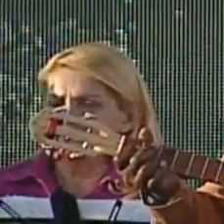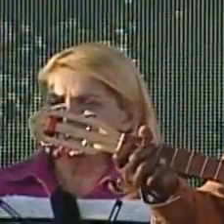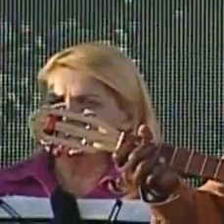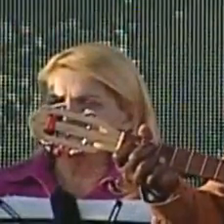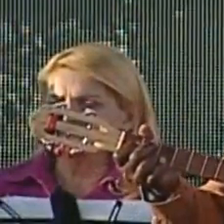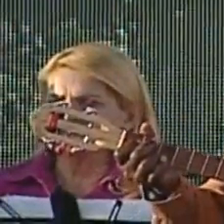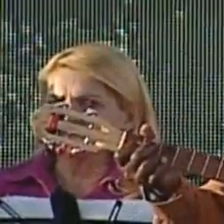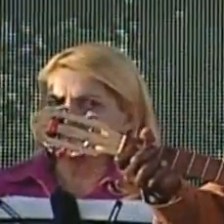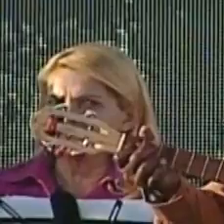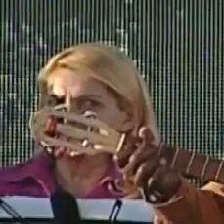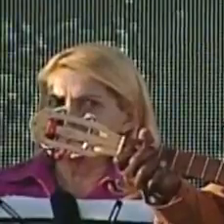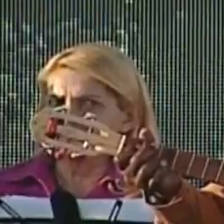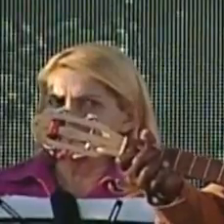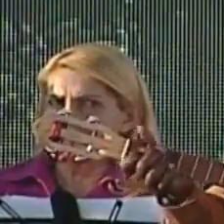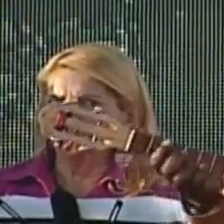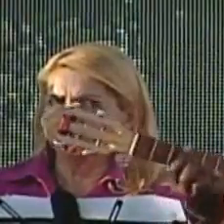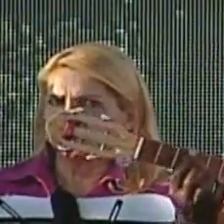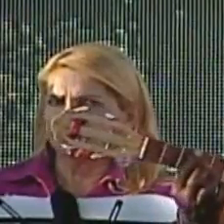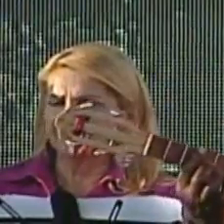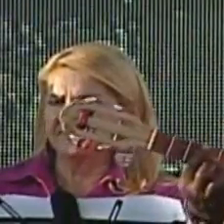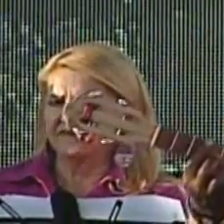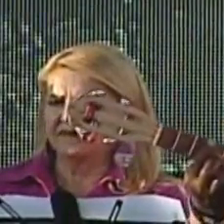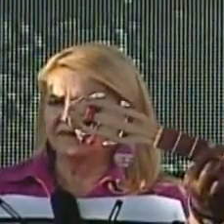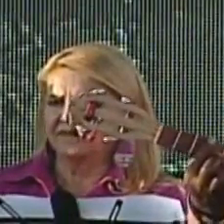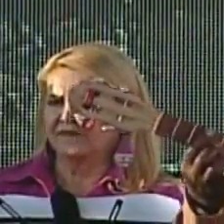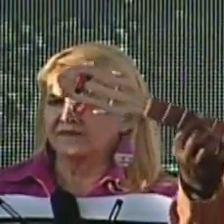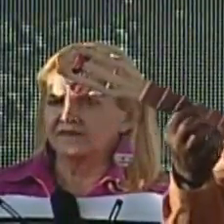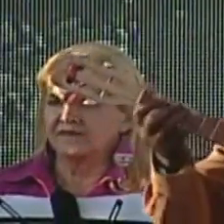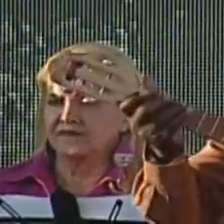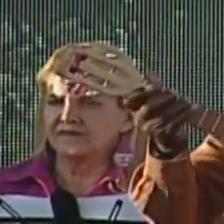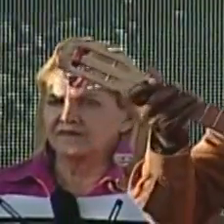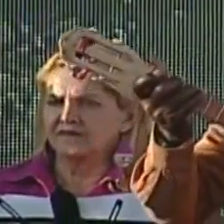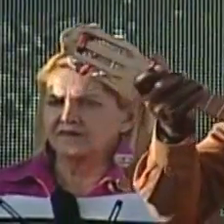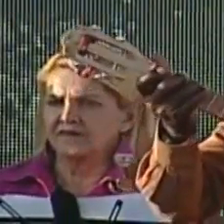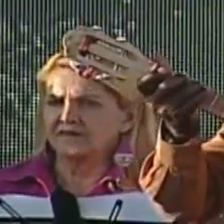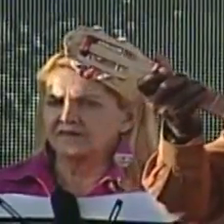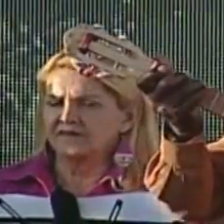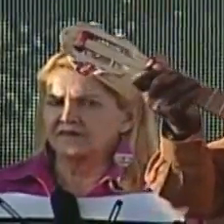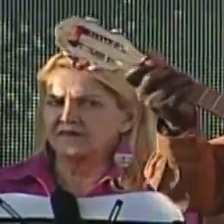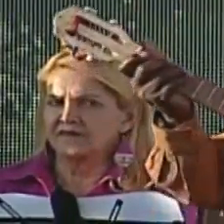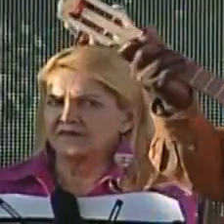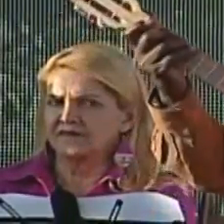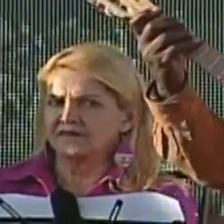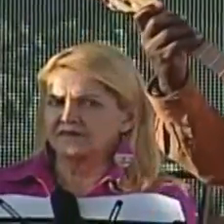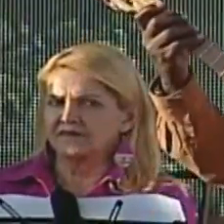Hugo Chávez, Aniyata, Kensa, Kibuo, los hijos que tuvo la luna.